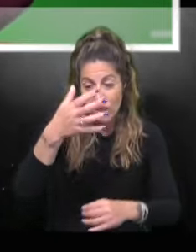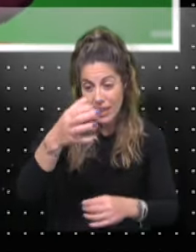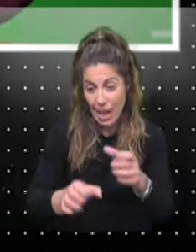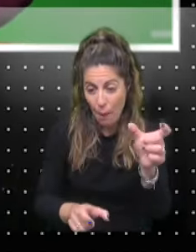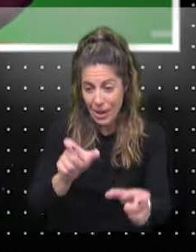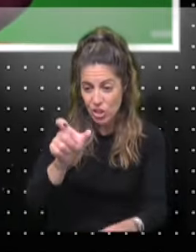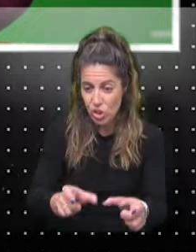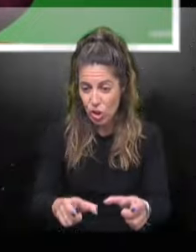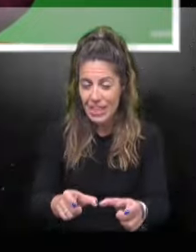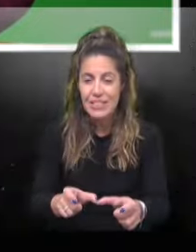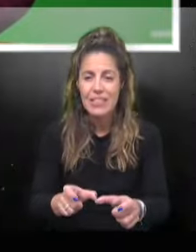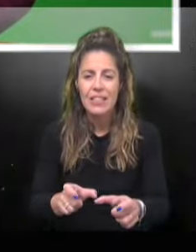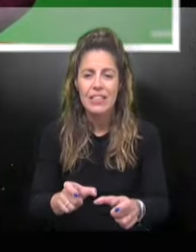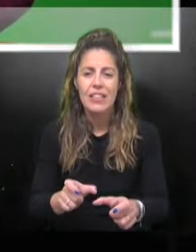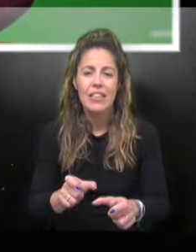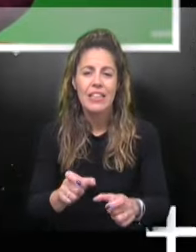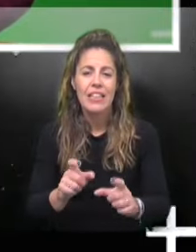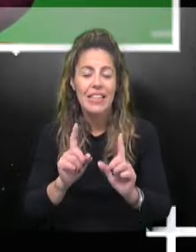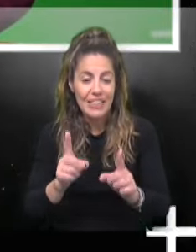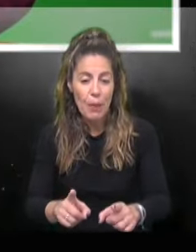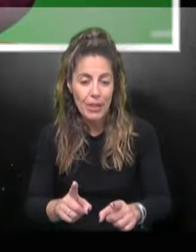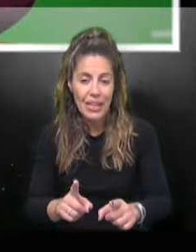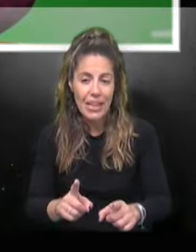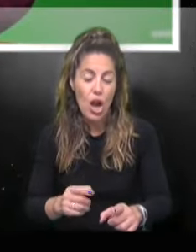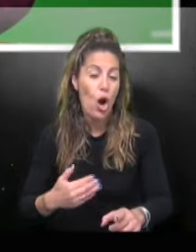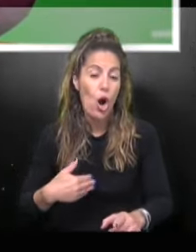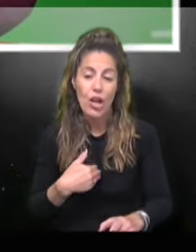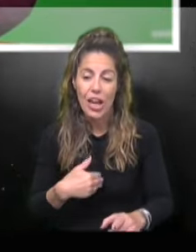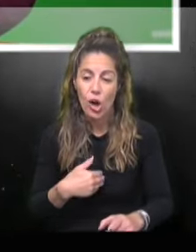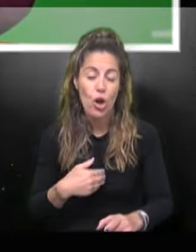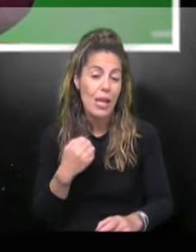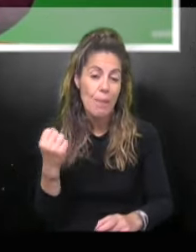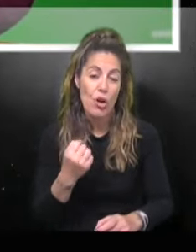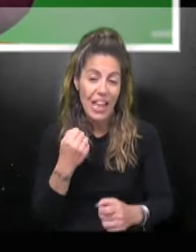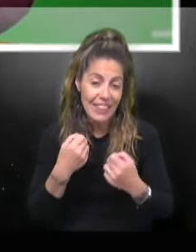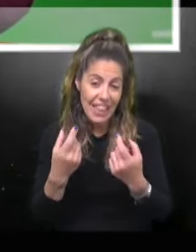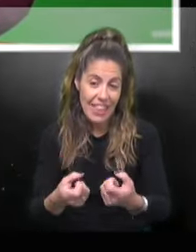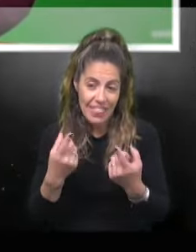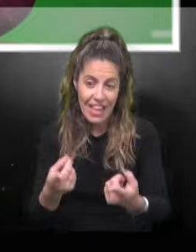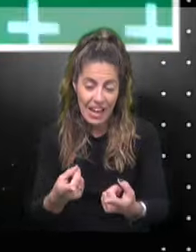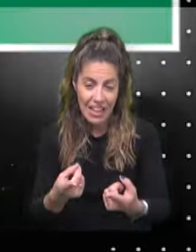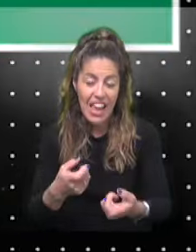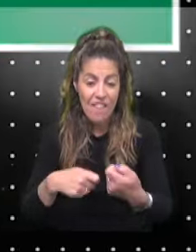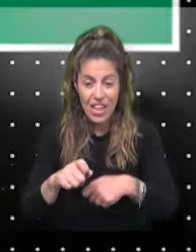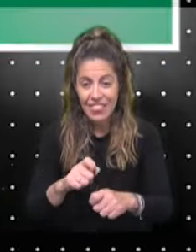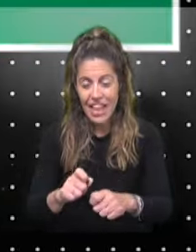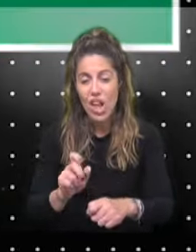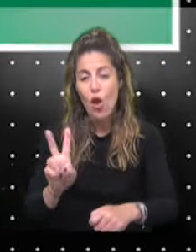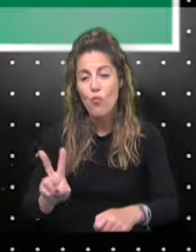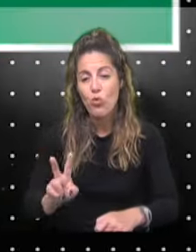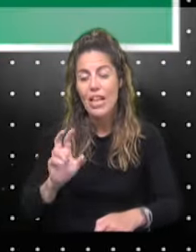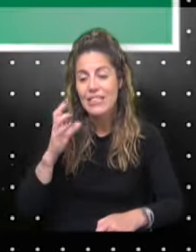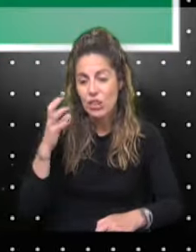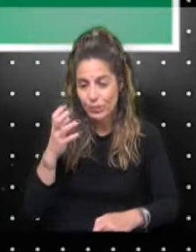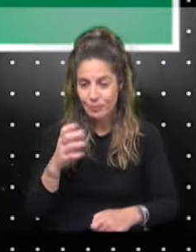el que sigue teniendo el rol protagónico es el abastecimiento de frutas y hortalizas garí pensando en lo regional hace